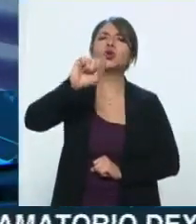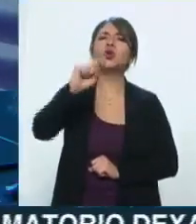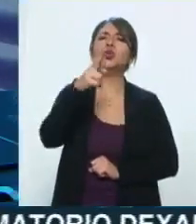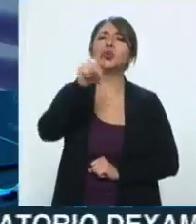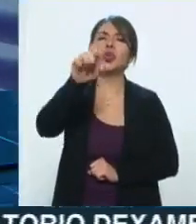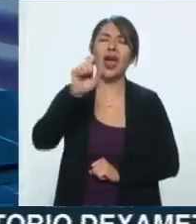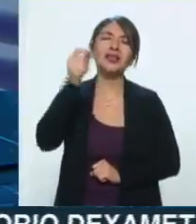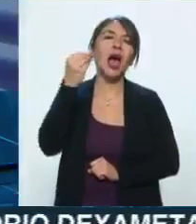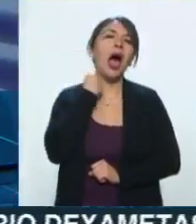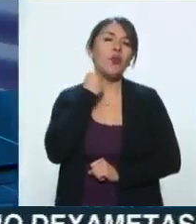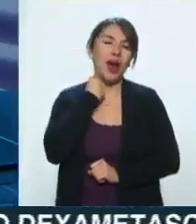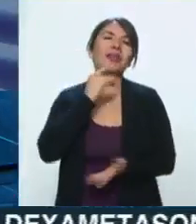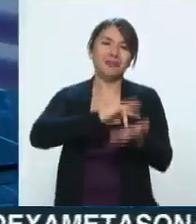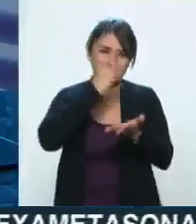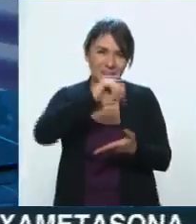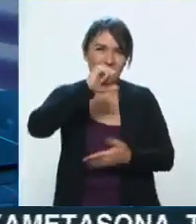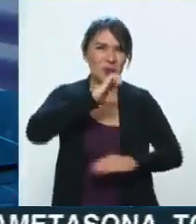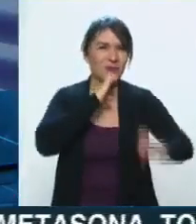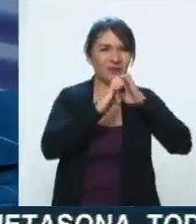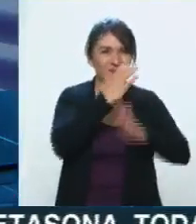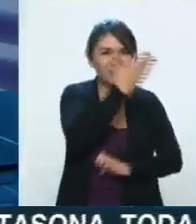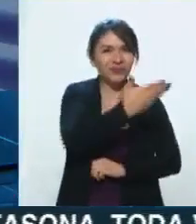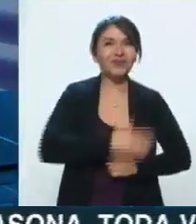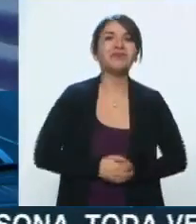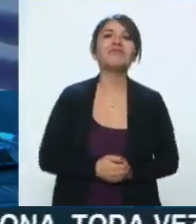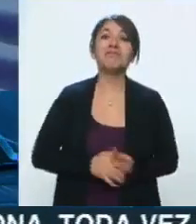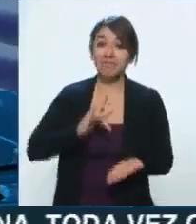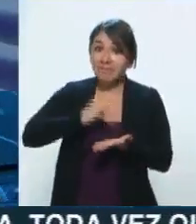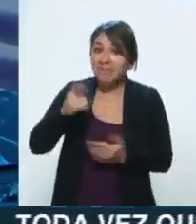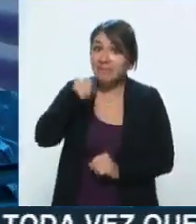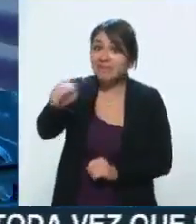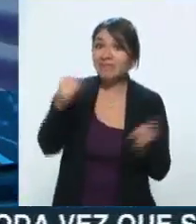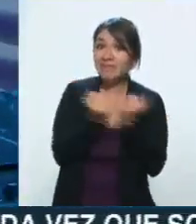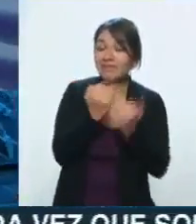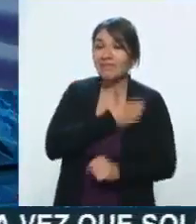que presentó estas pruebas. Muchísimas gracias, Marta Samarripa. Gracias a ti. Buenas noches.